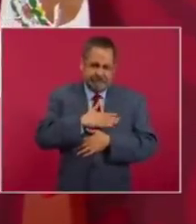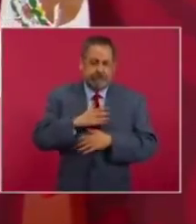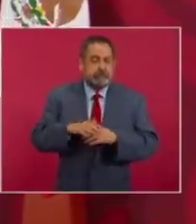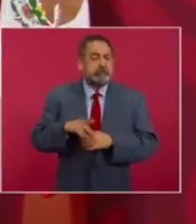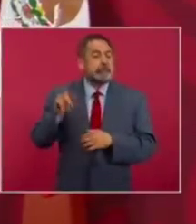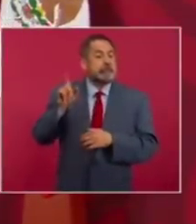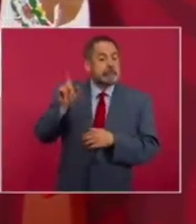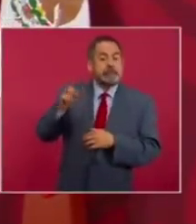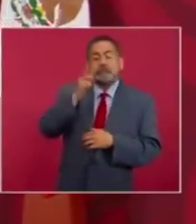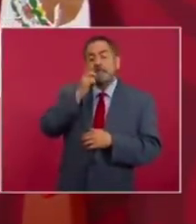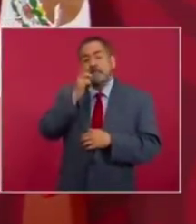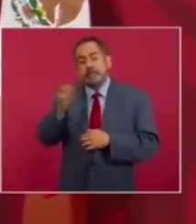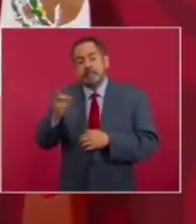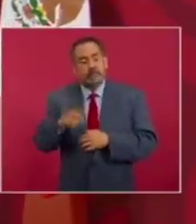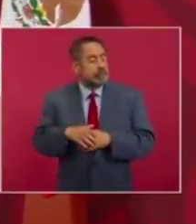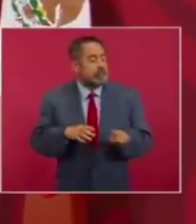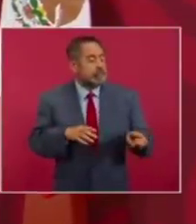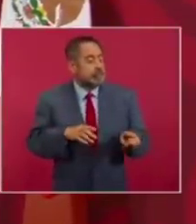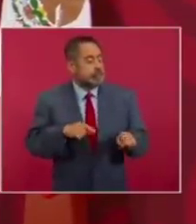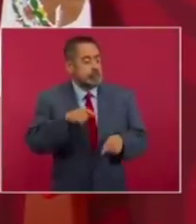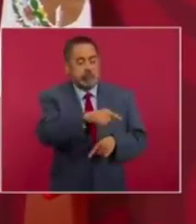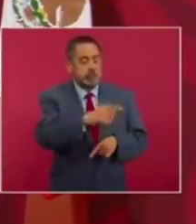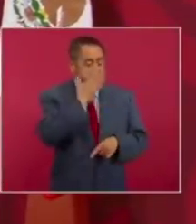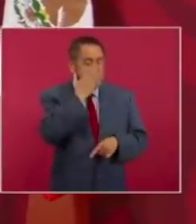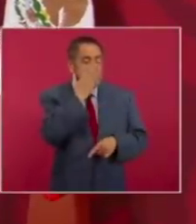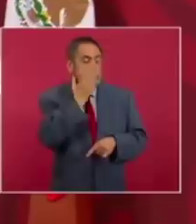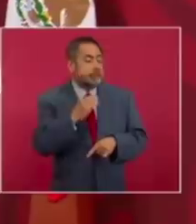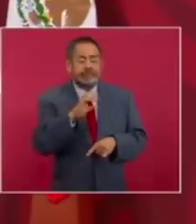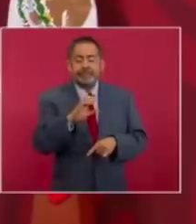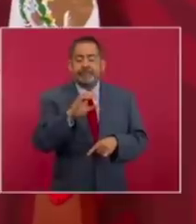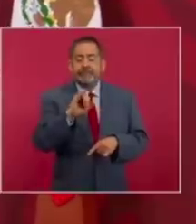hablaban de que venían a civilizarnos.